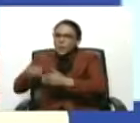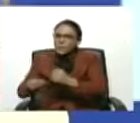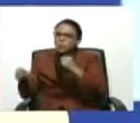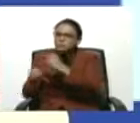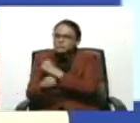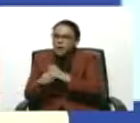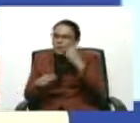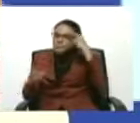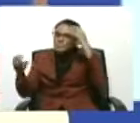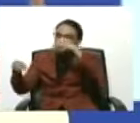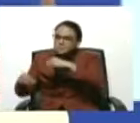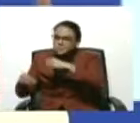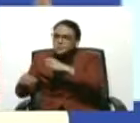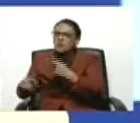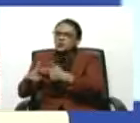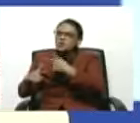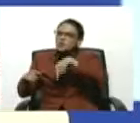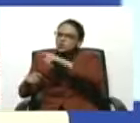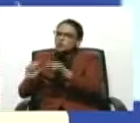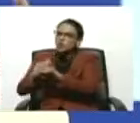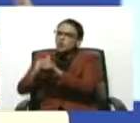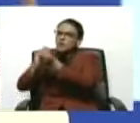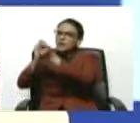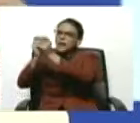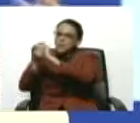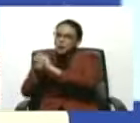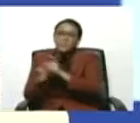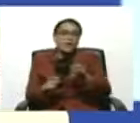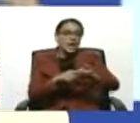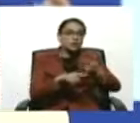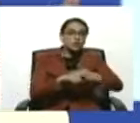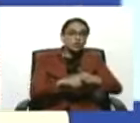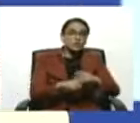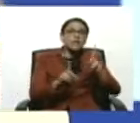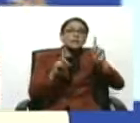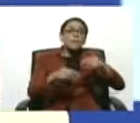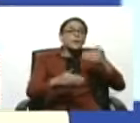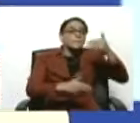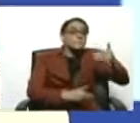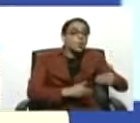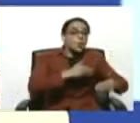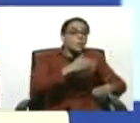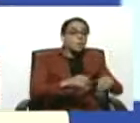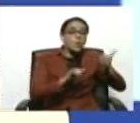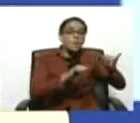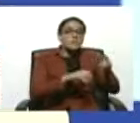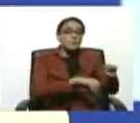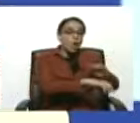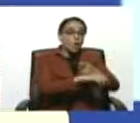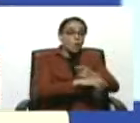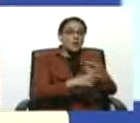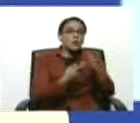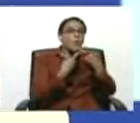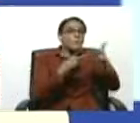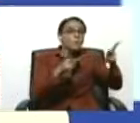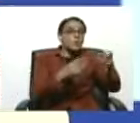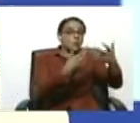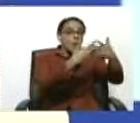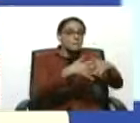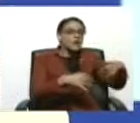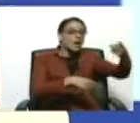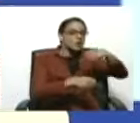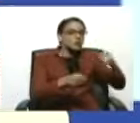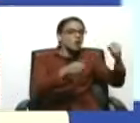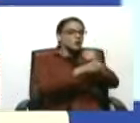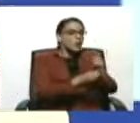poco se reforman las compañías del estado y se trata de mejorar su competitividad y así es más